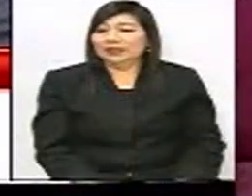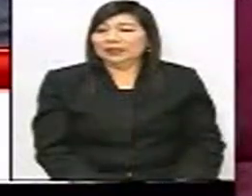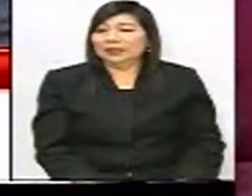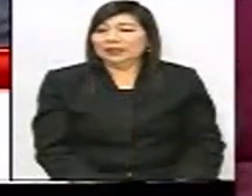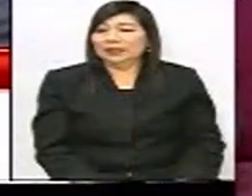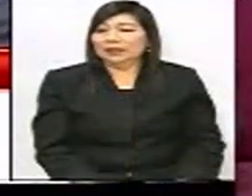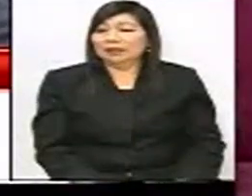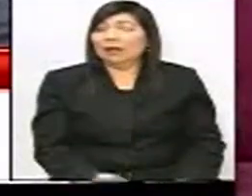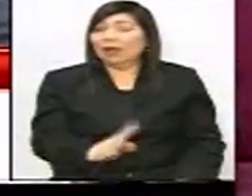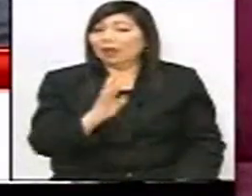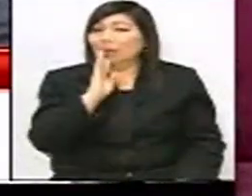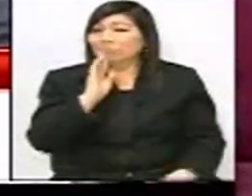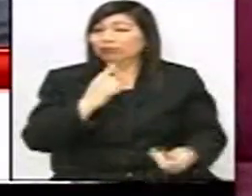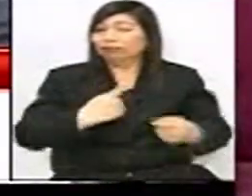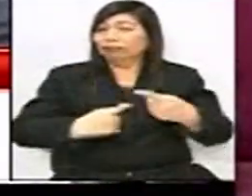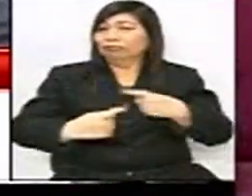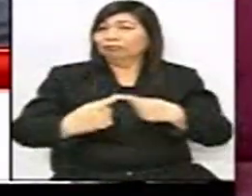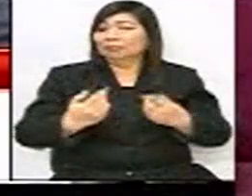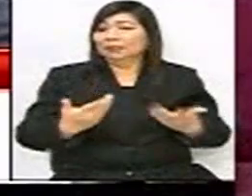como son doble discurso,